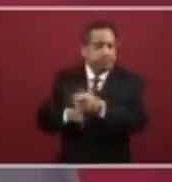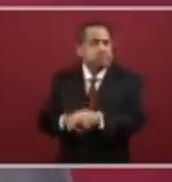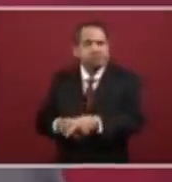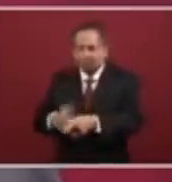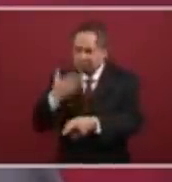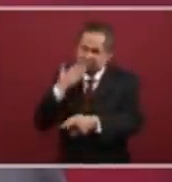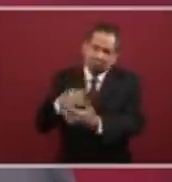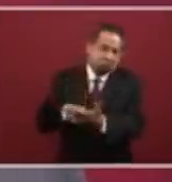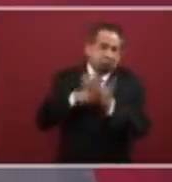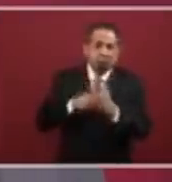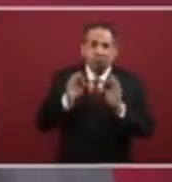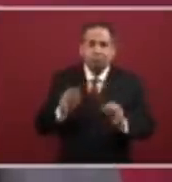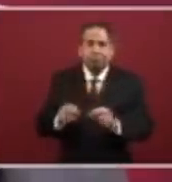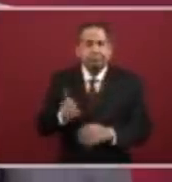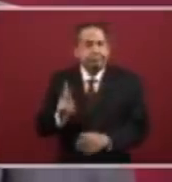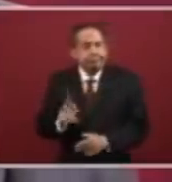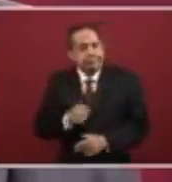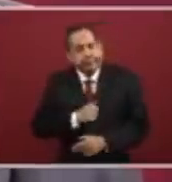Sin embargo,